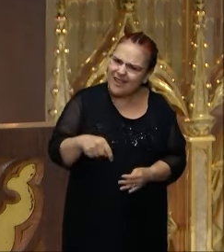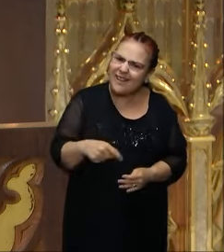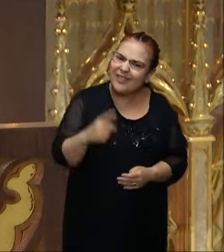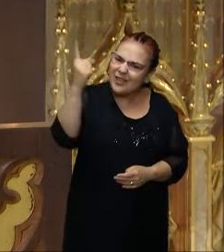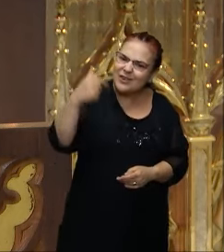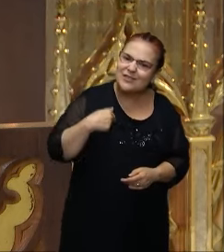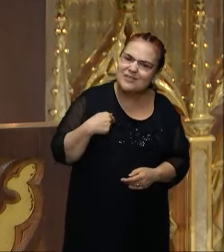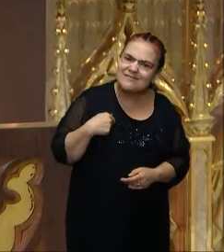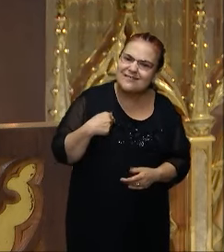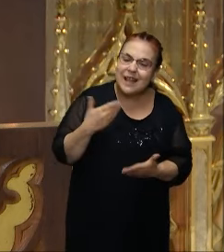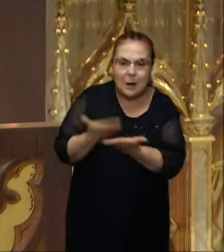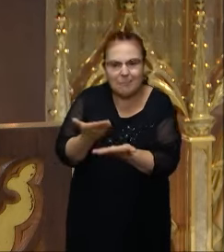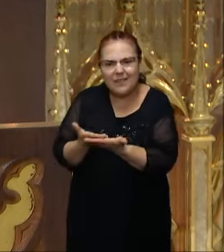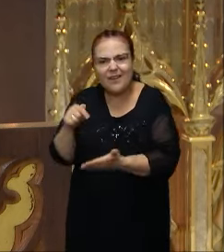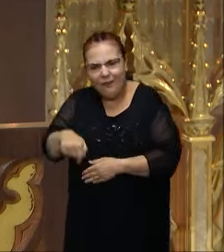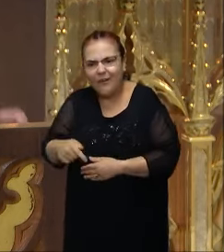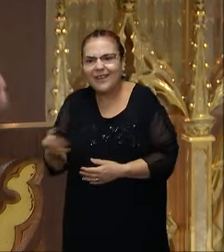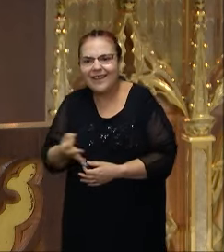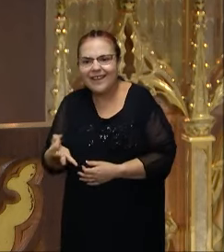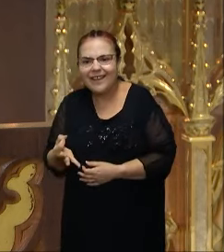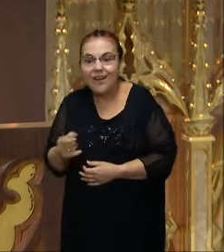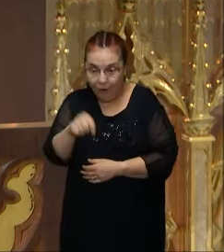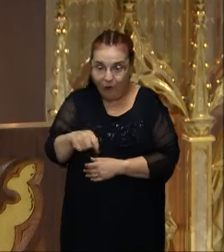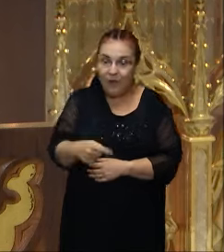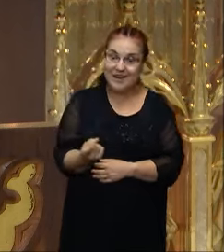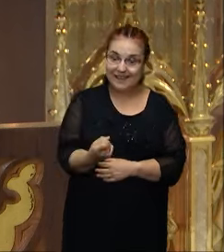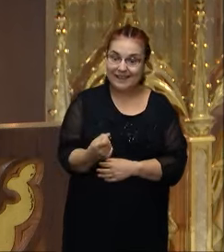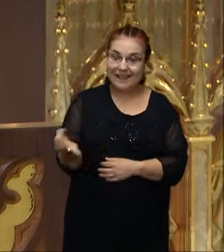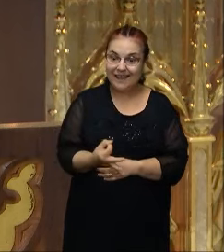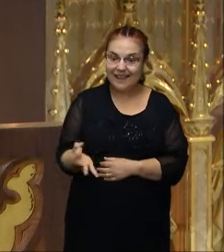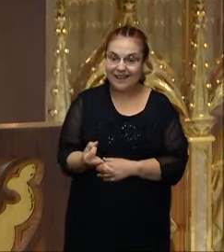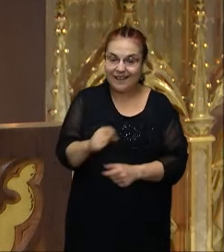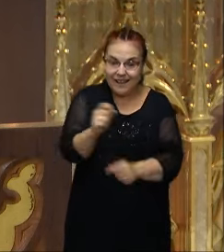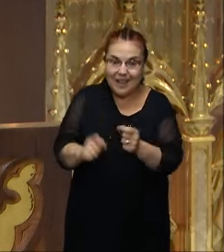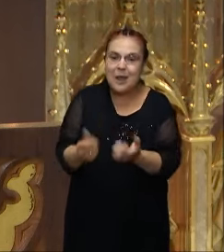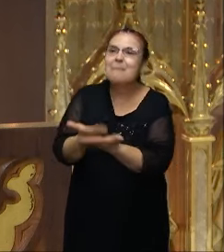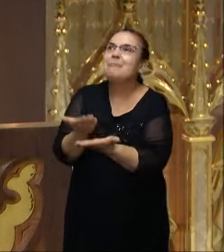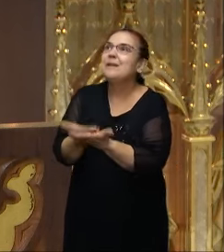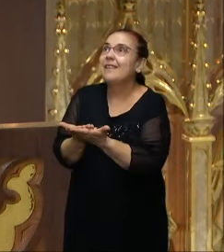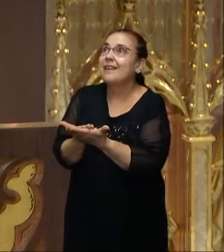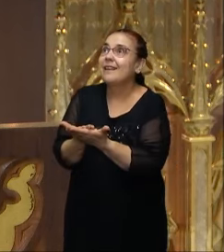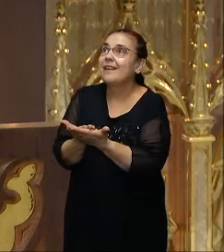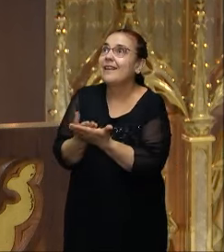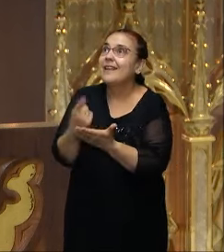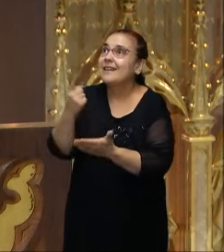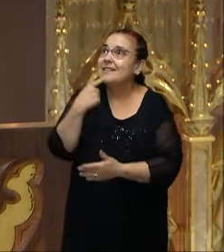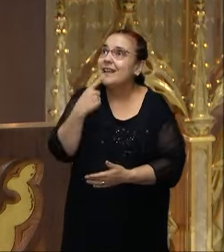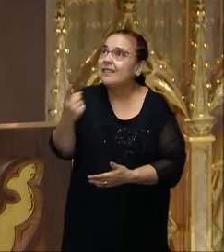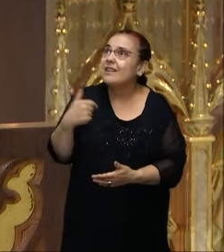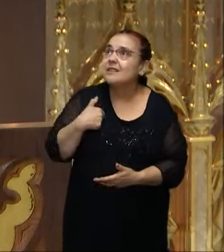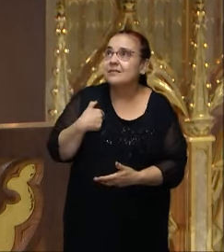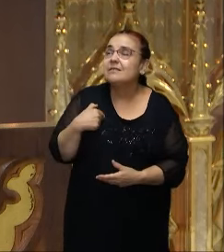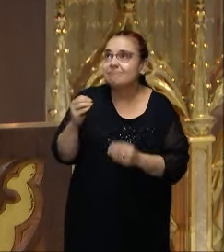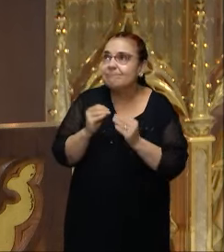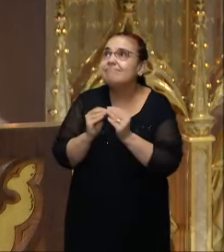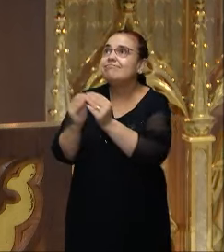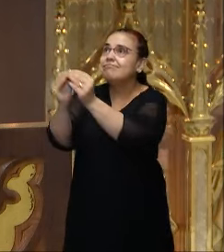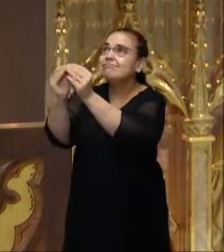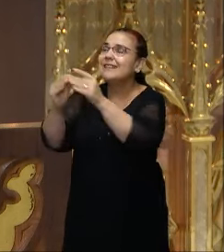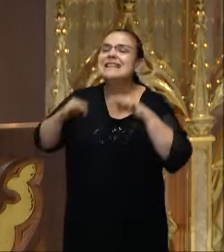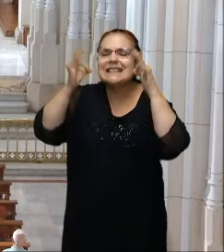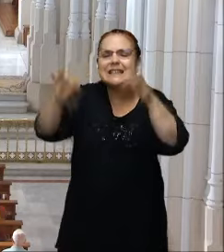¿Qué le pides hoy al Señor? ¿Qué necesitas hoy de Dios? Pídele y dile que necesitas que esté a tu lado, que esté